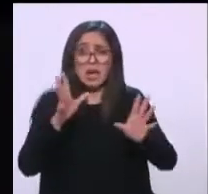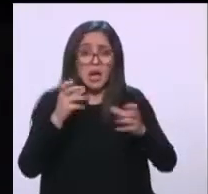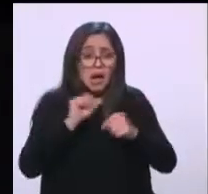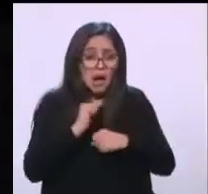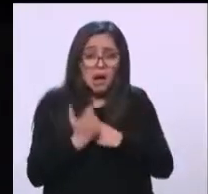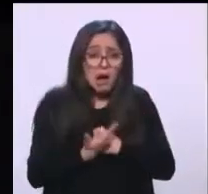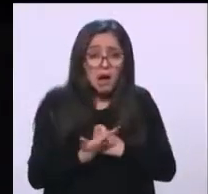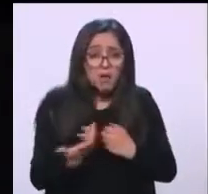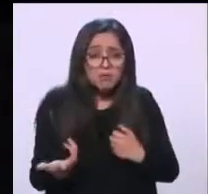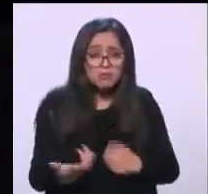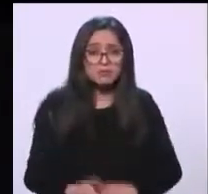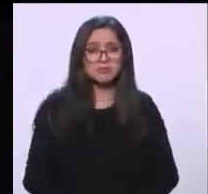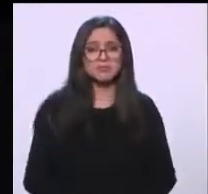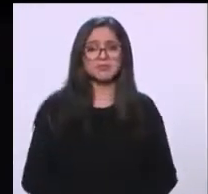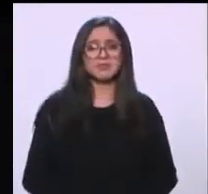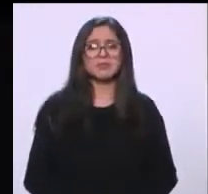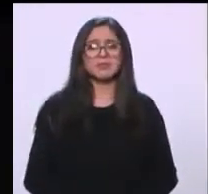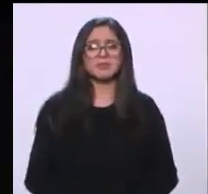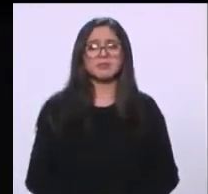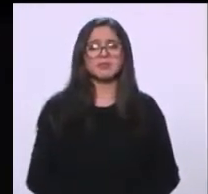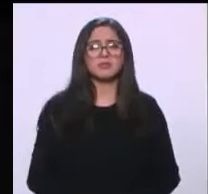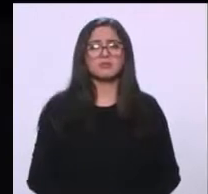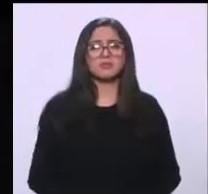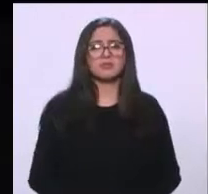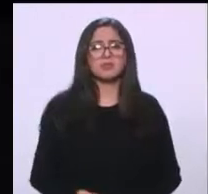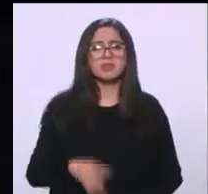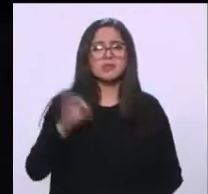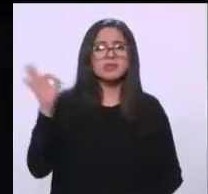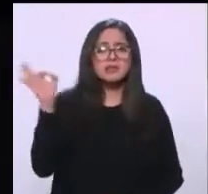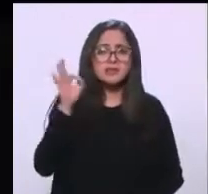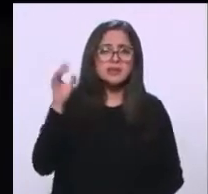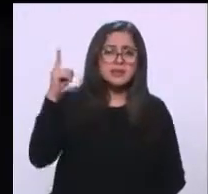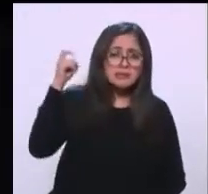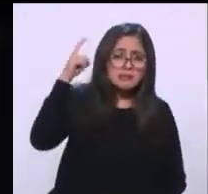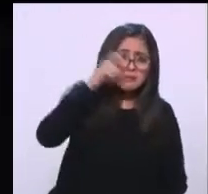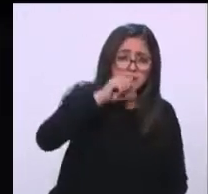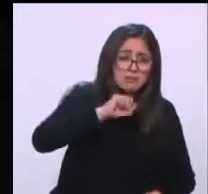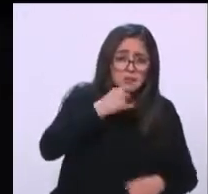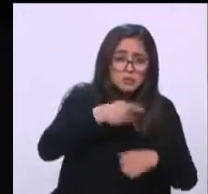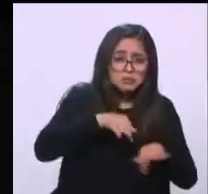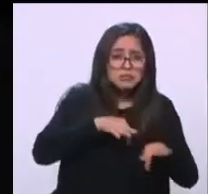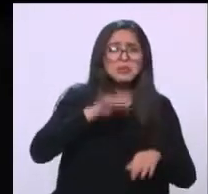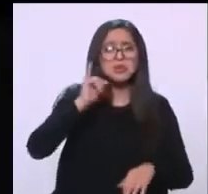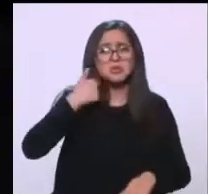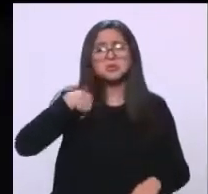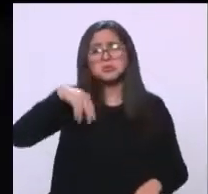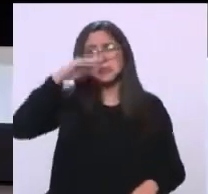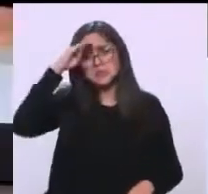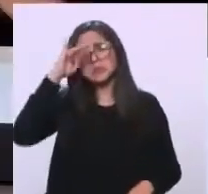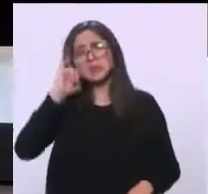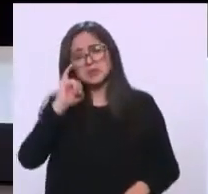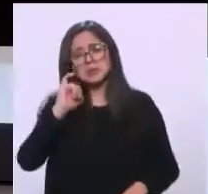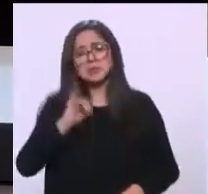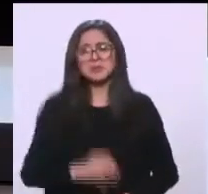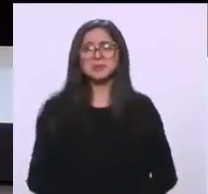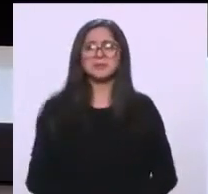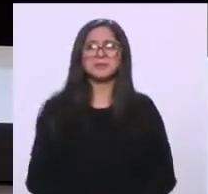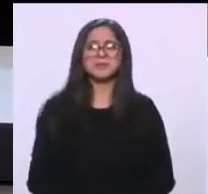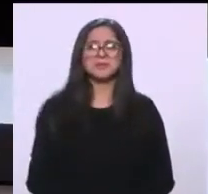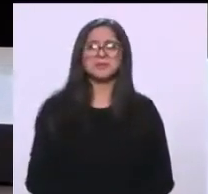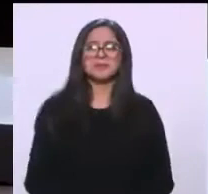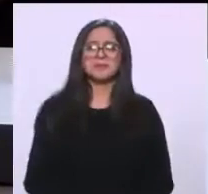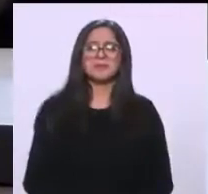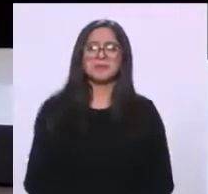incluso? Pues probablemente sí, porque ya lleva un tiempo trabajando. Yo no sé tú cómo lo veas. Y sobre todo hay que